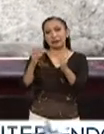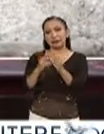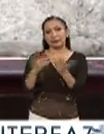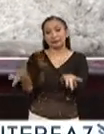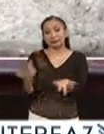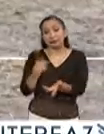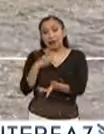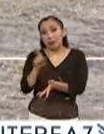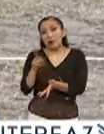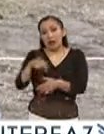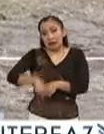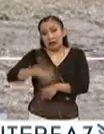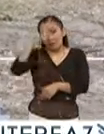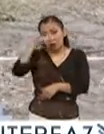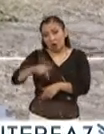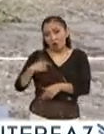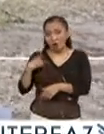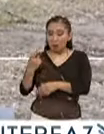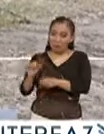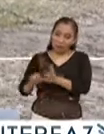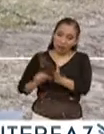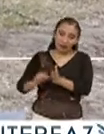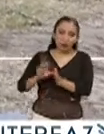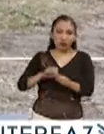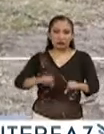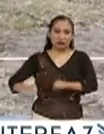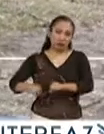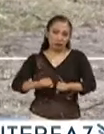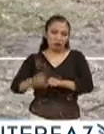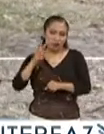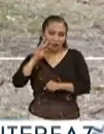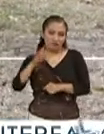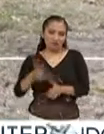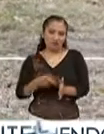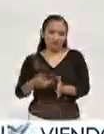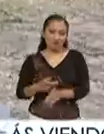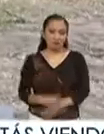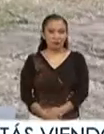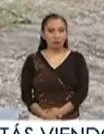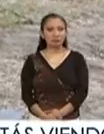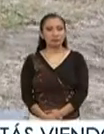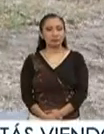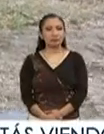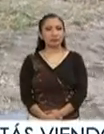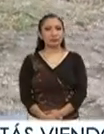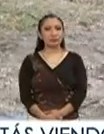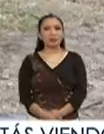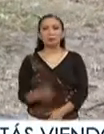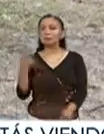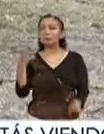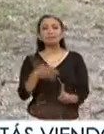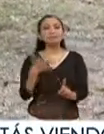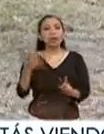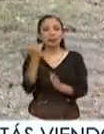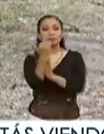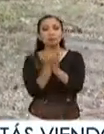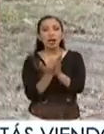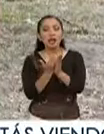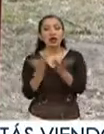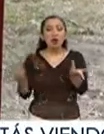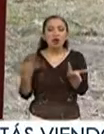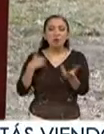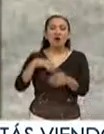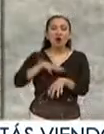han estado inerte en México en los últimos meses por los sismos que han tenido lugar. Su propósito es reducir la cantidad